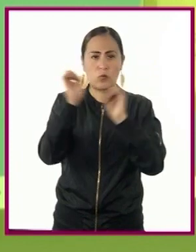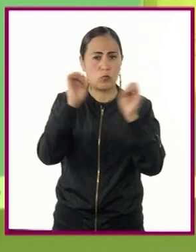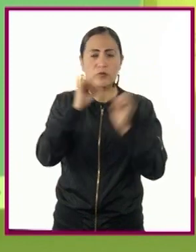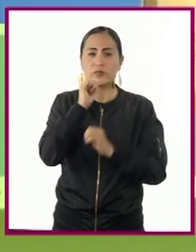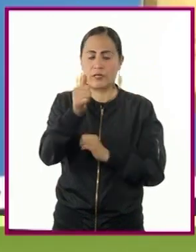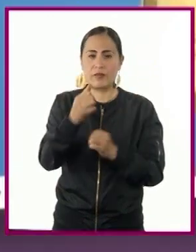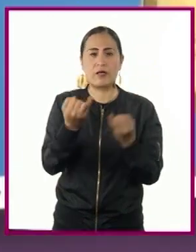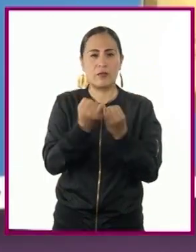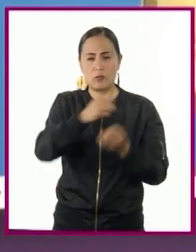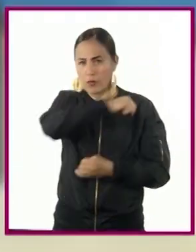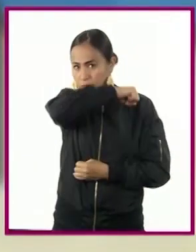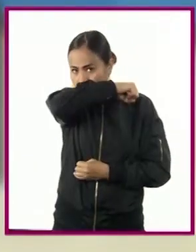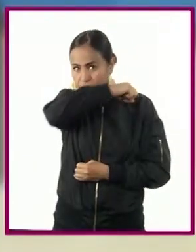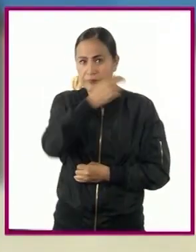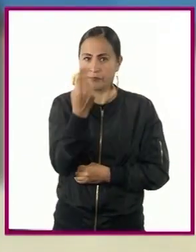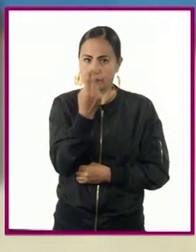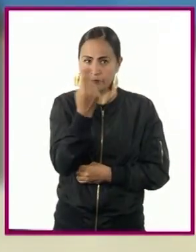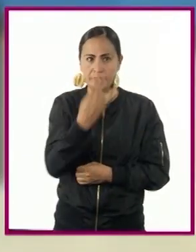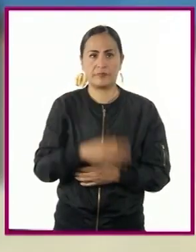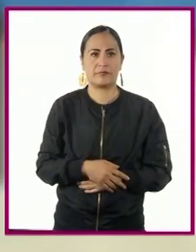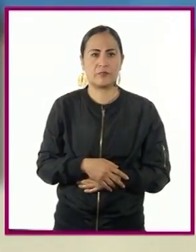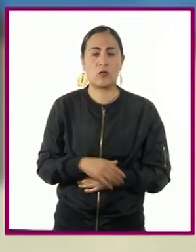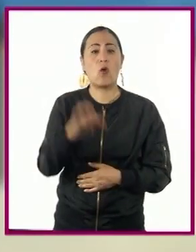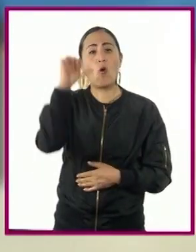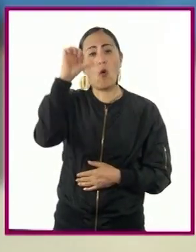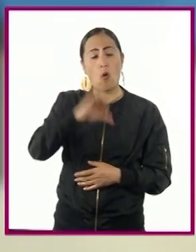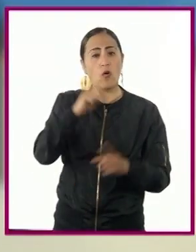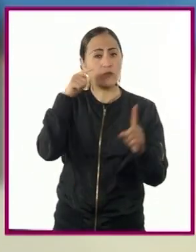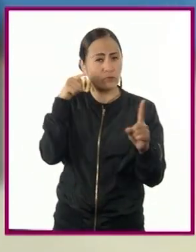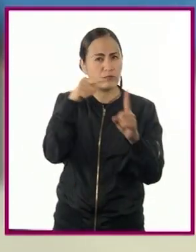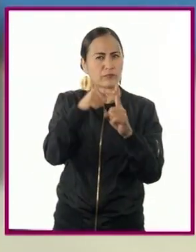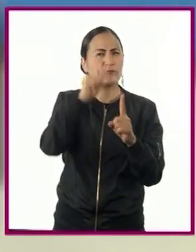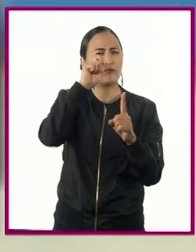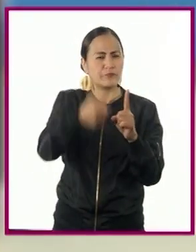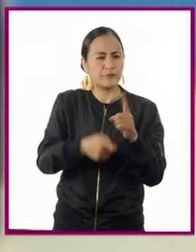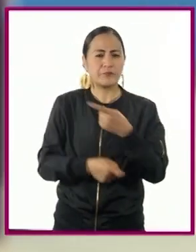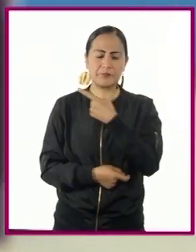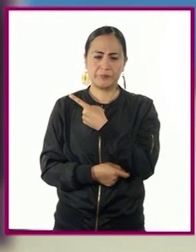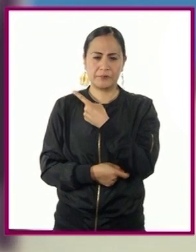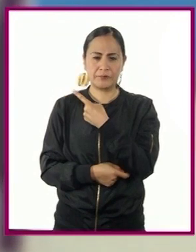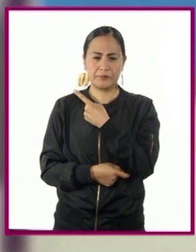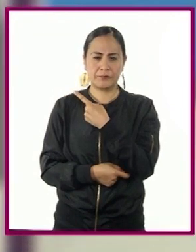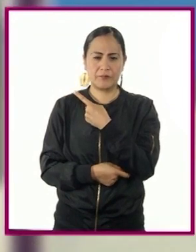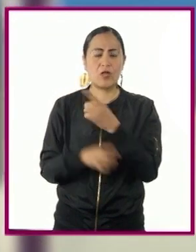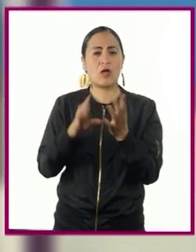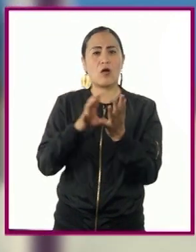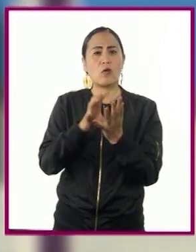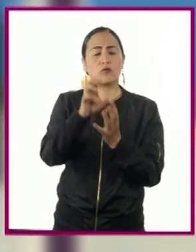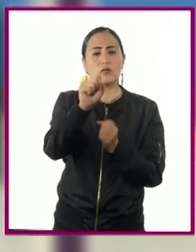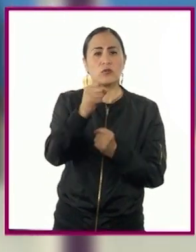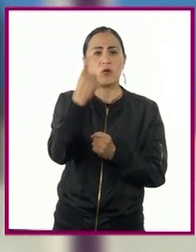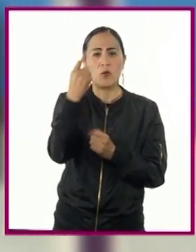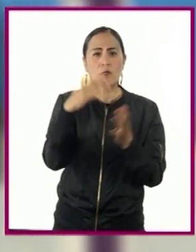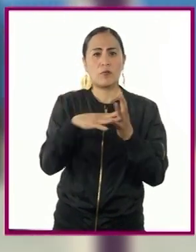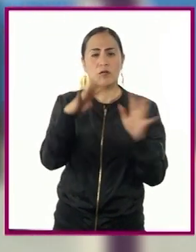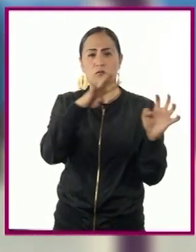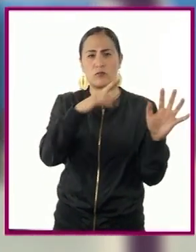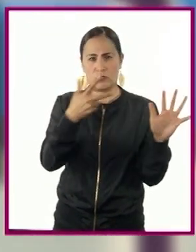el estornudo de etiqueta. El propósito de la sesión de hoy es explicar el contenido de la Constitución